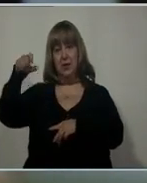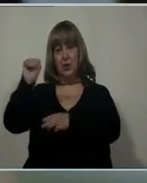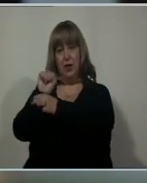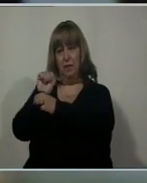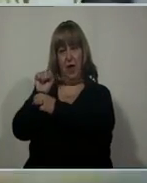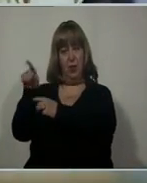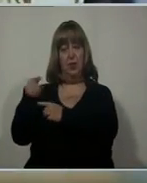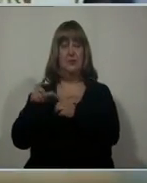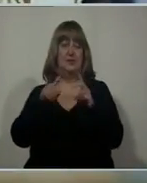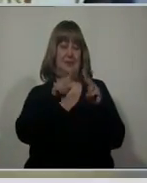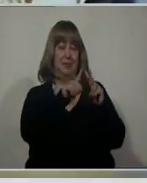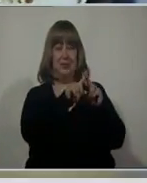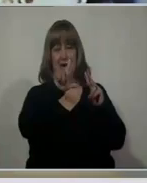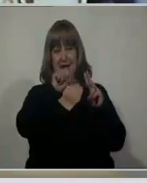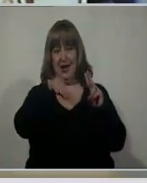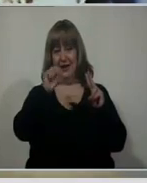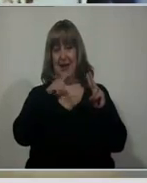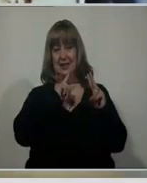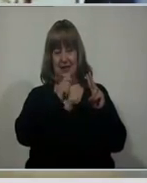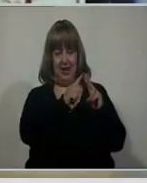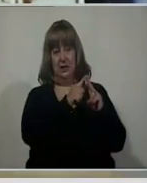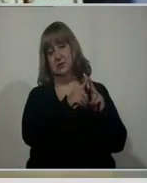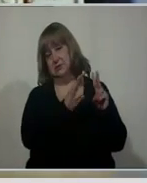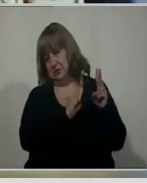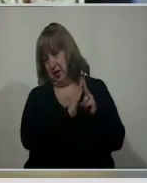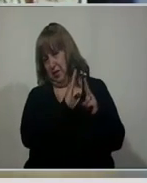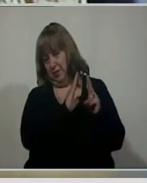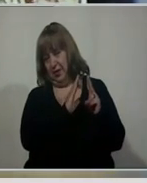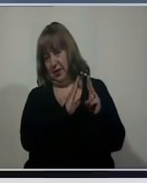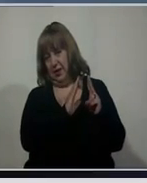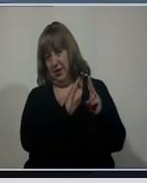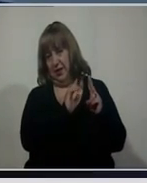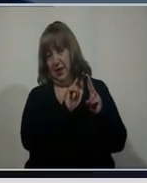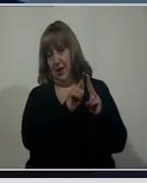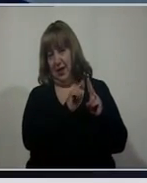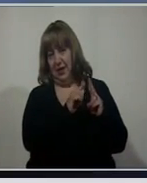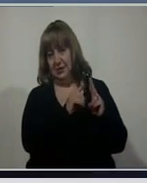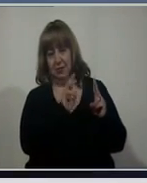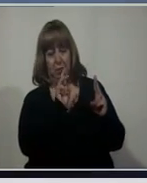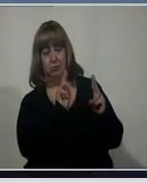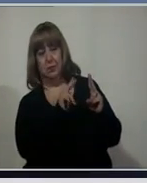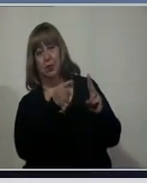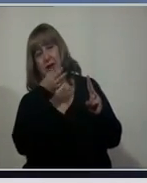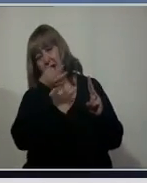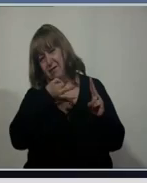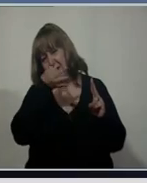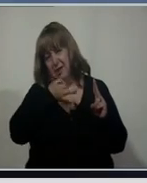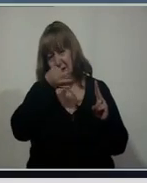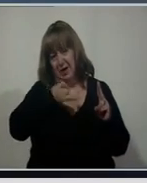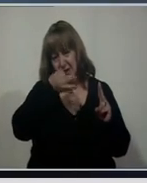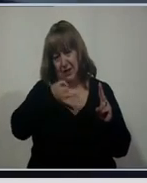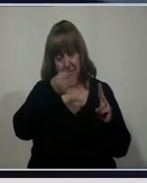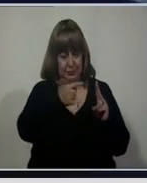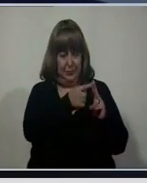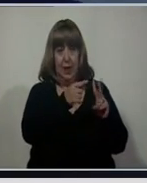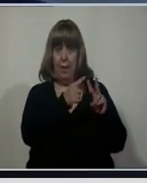jorge lanata sea el periodista político más que que más llama la atención por decirlo de alguna manera y